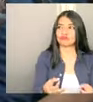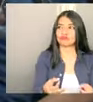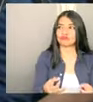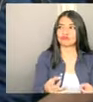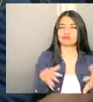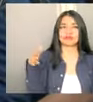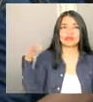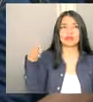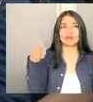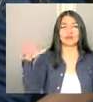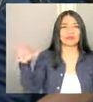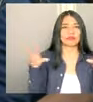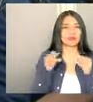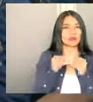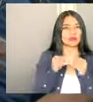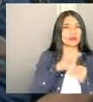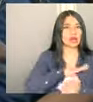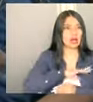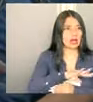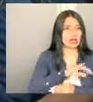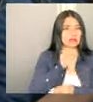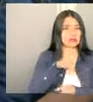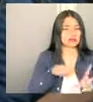de toda la alcaldía saliente.